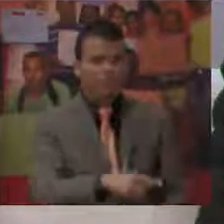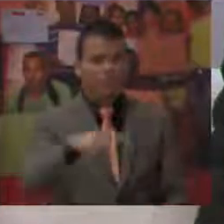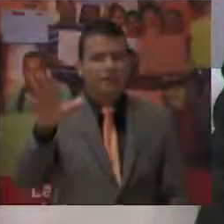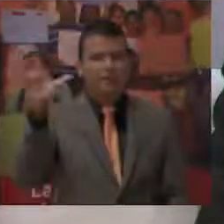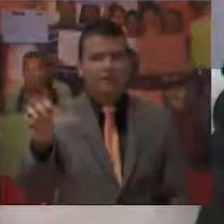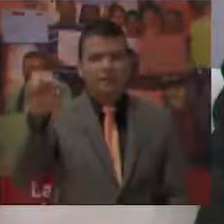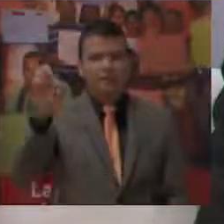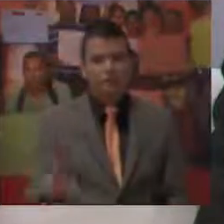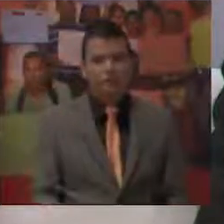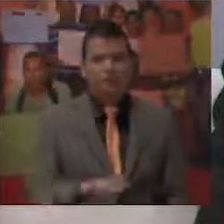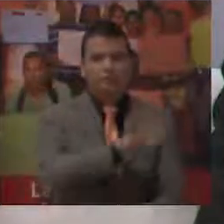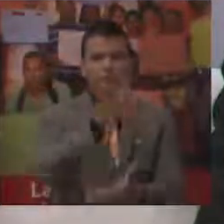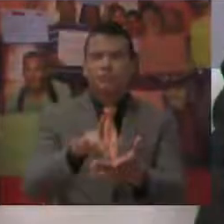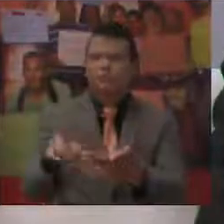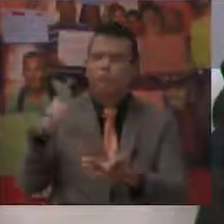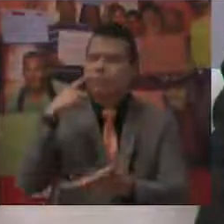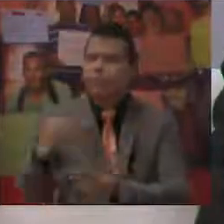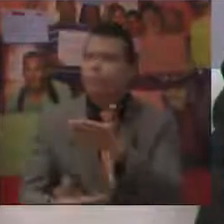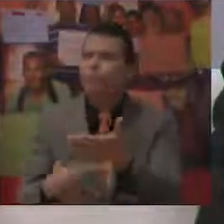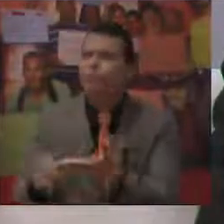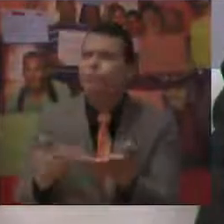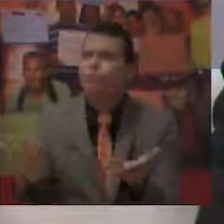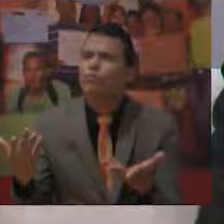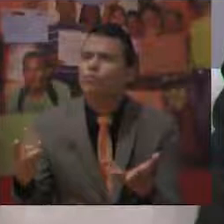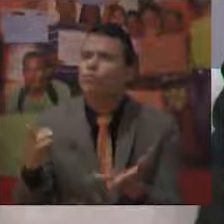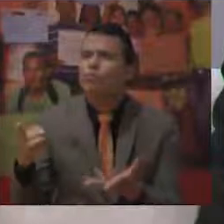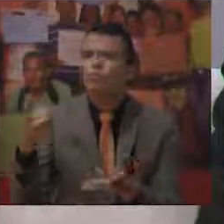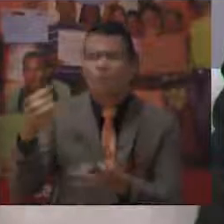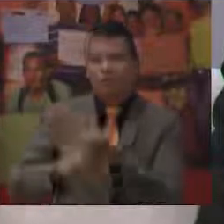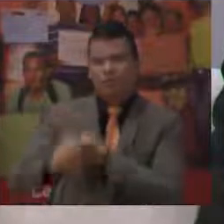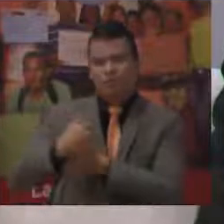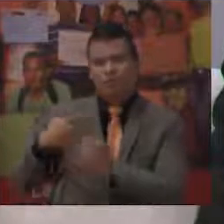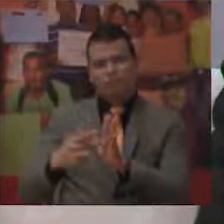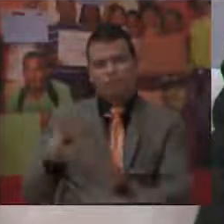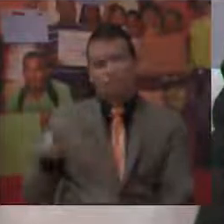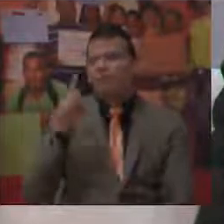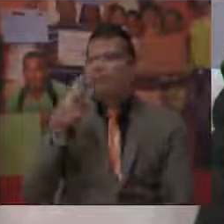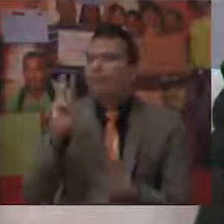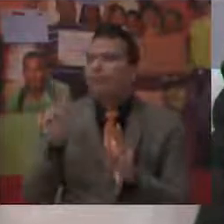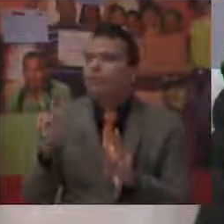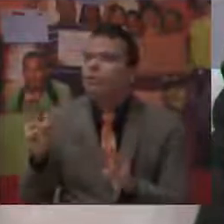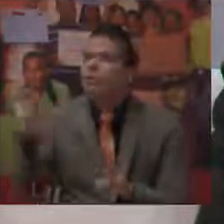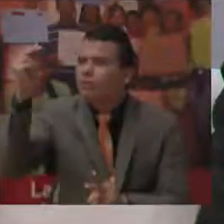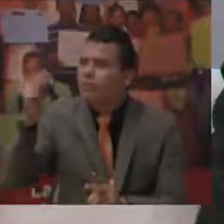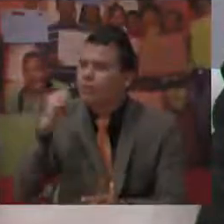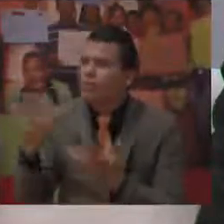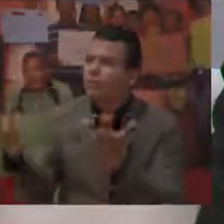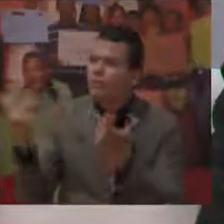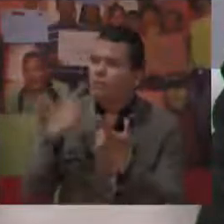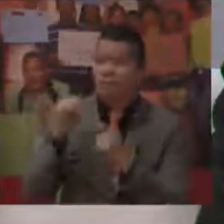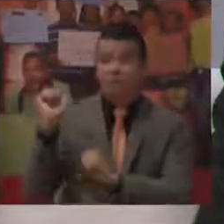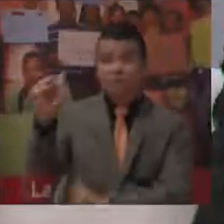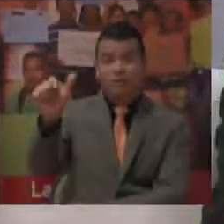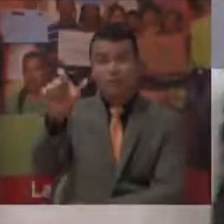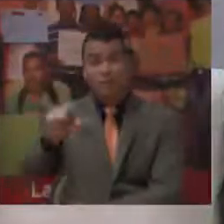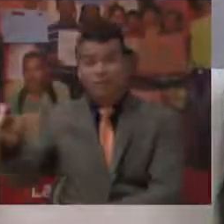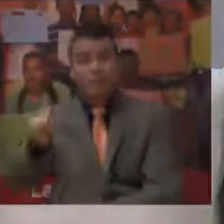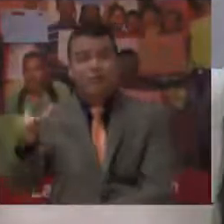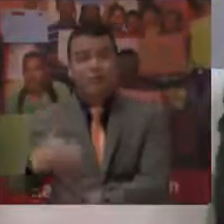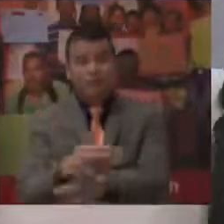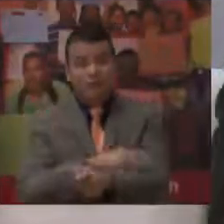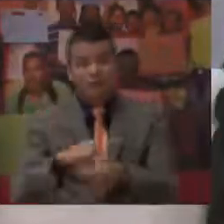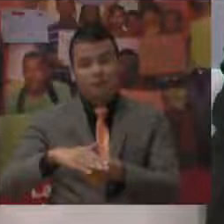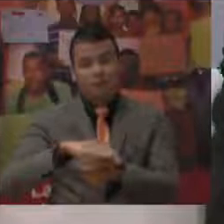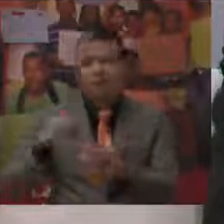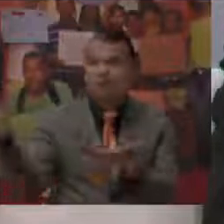Sudáfrica a estudiar el proceso del apartheid en el 2007, donde conocí esa historia contada por las mismas personas que la vivieron,